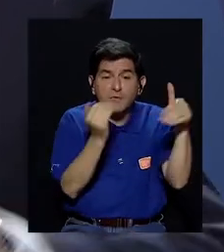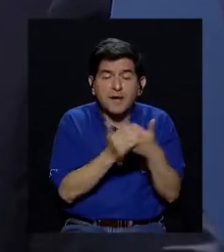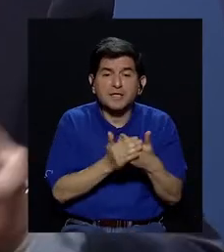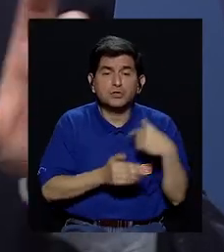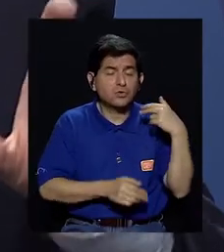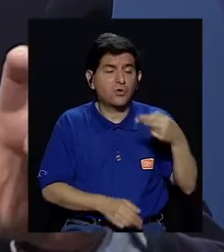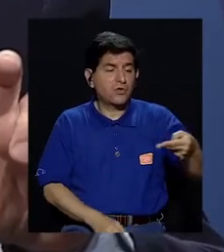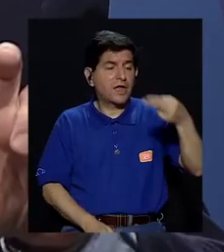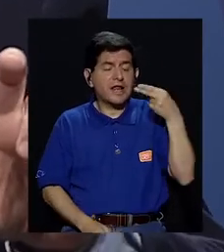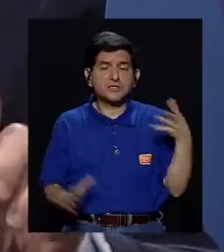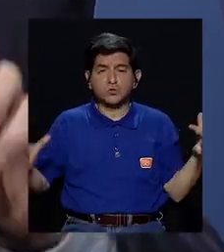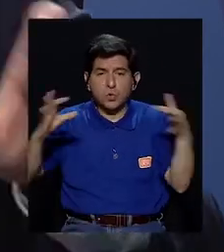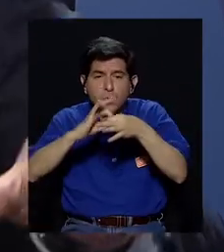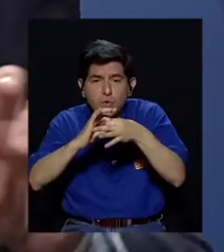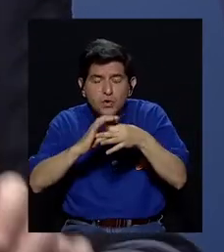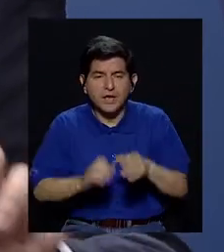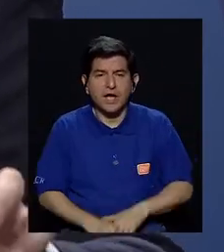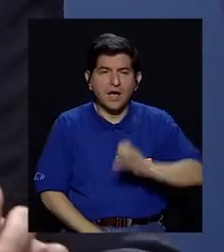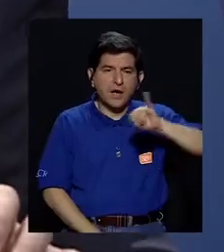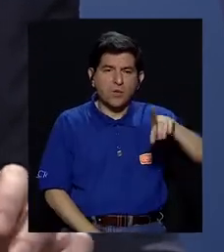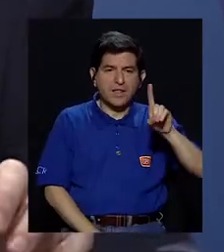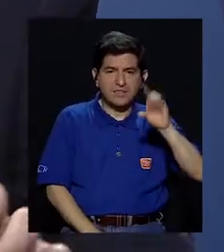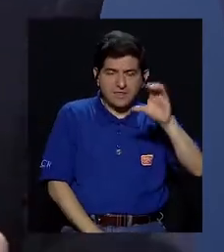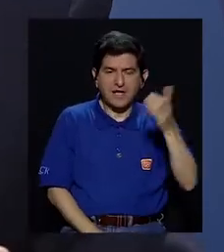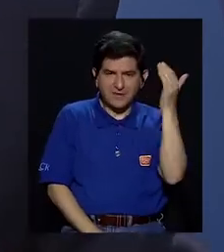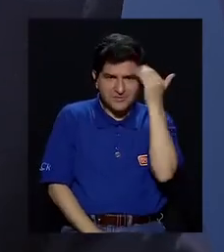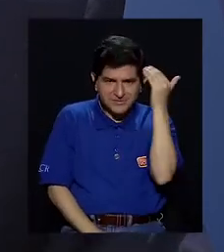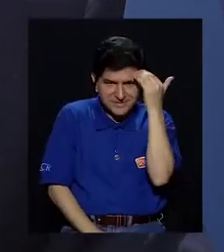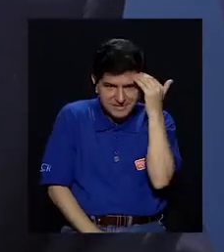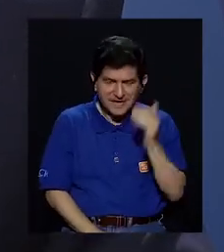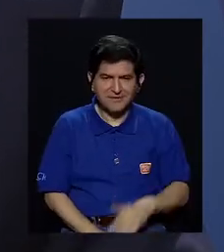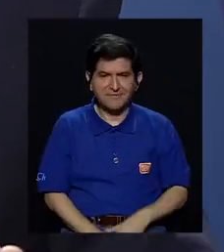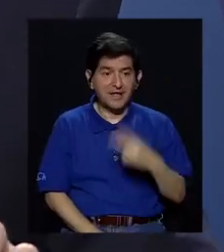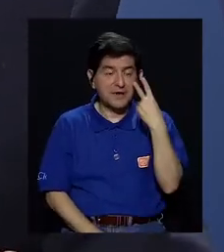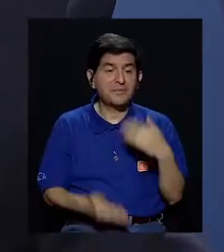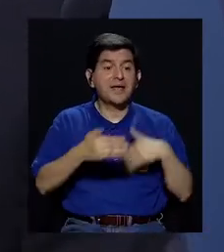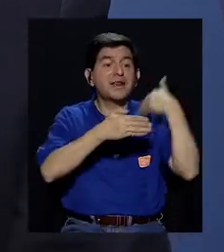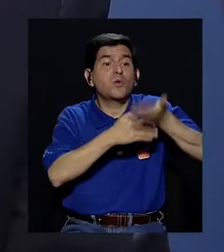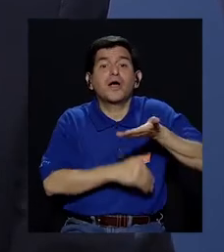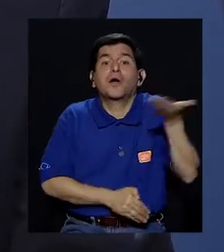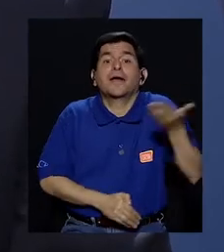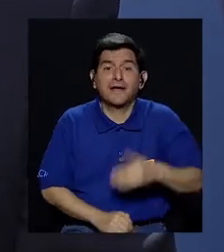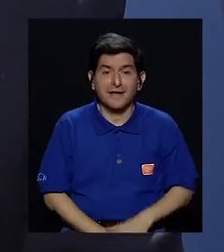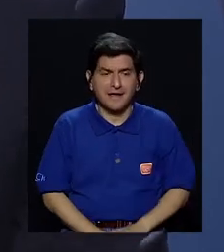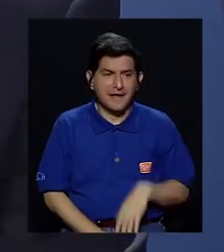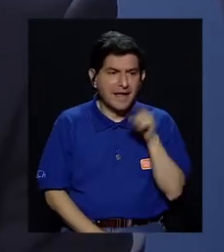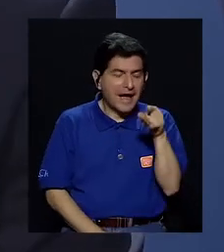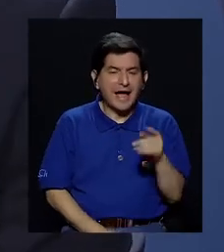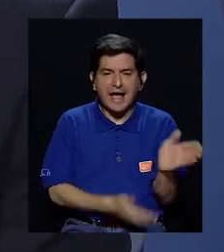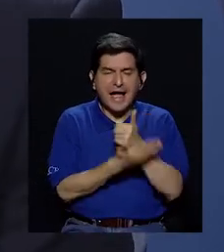forma todas las historias se condenan también en el caso de juan diego sabemos que tenemos que ver el que sigue porque alguien se en diario atraer